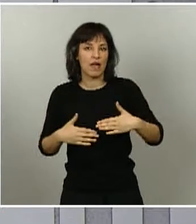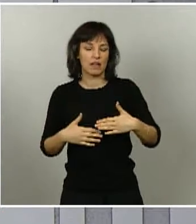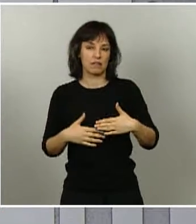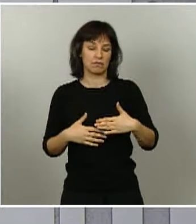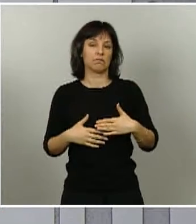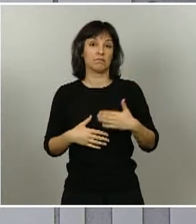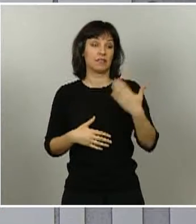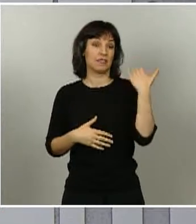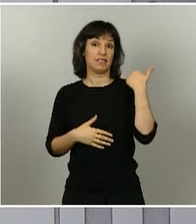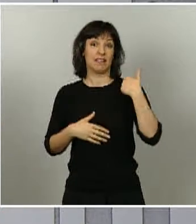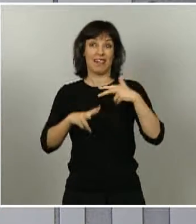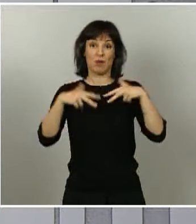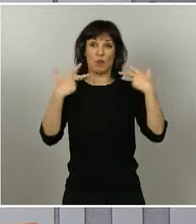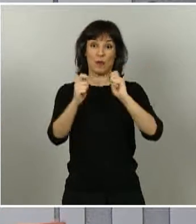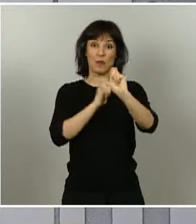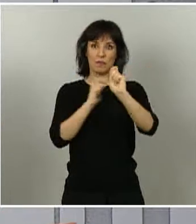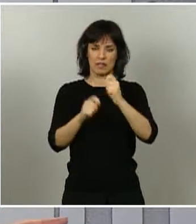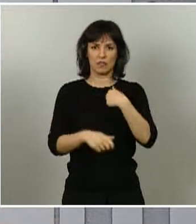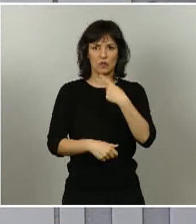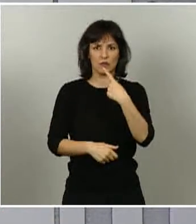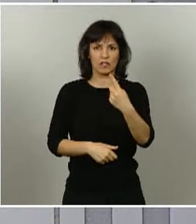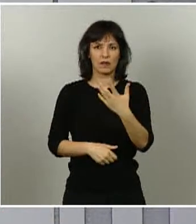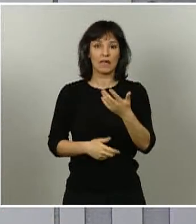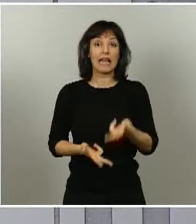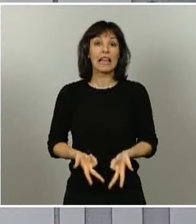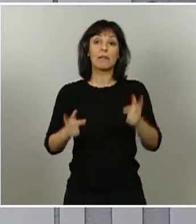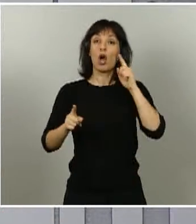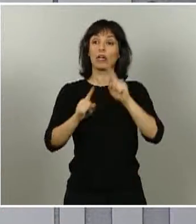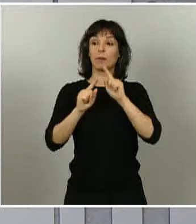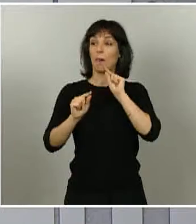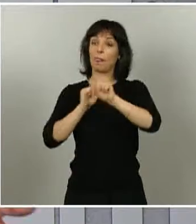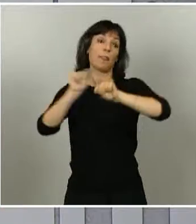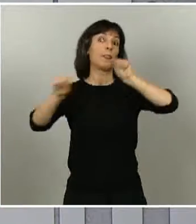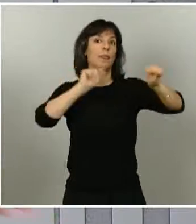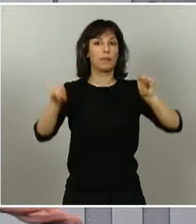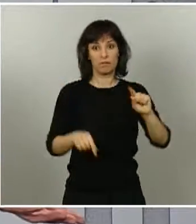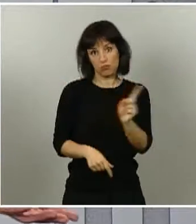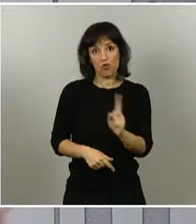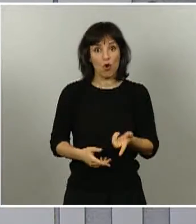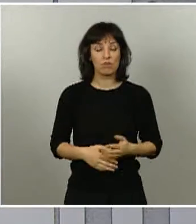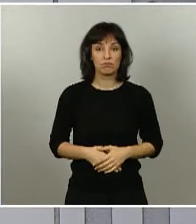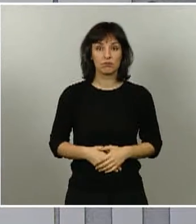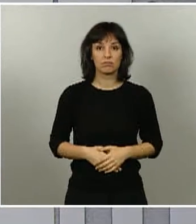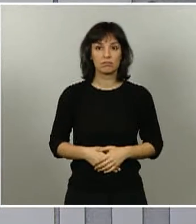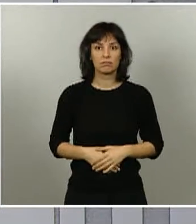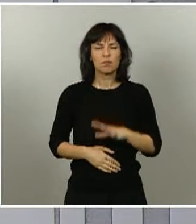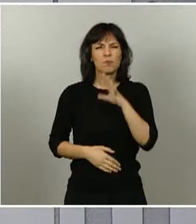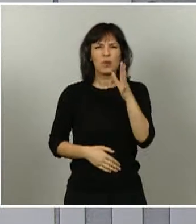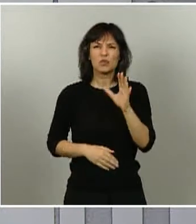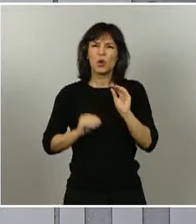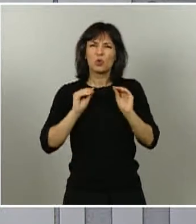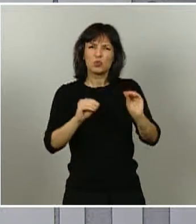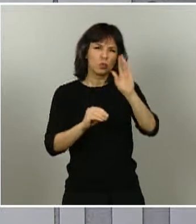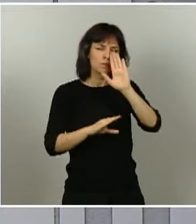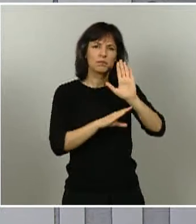prensa, evidentemente no hay libertad para contagiar al resto de nuestros compatriotas. Por eso no se sostiene la posición del Partido Popular, y créame